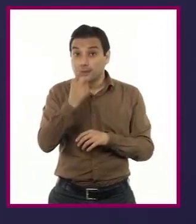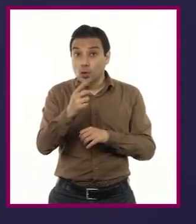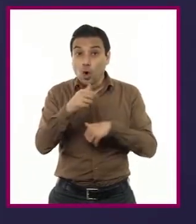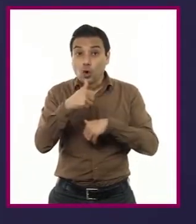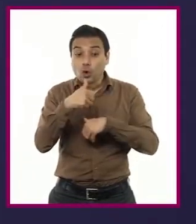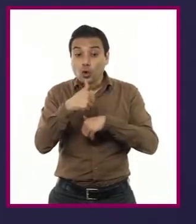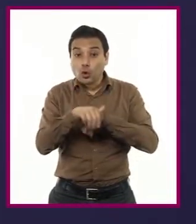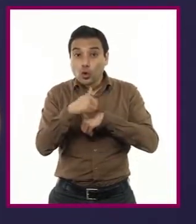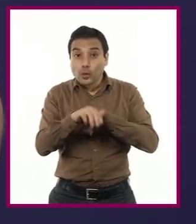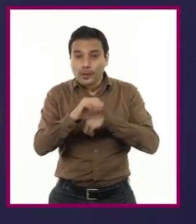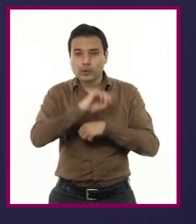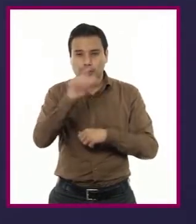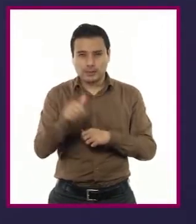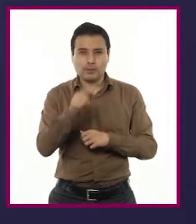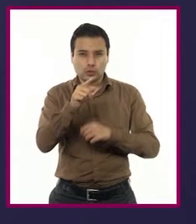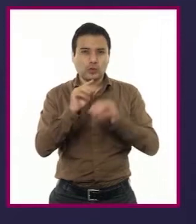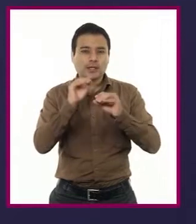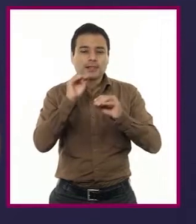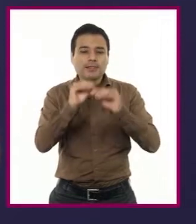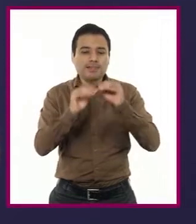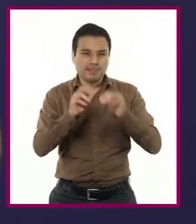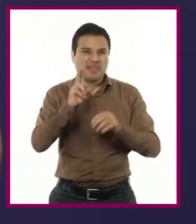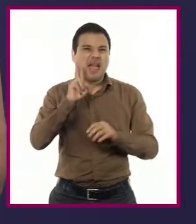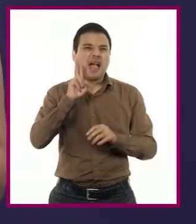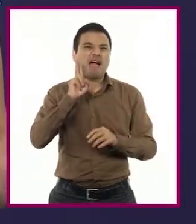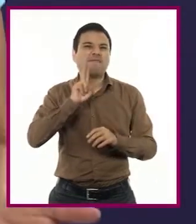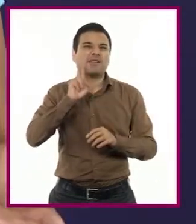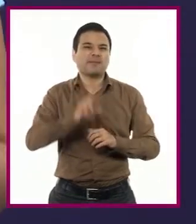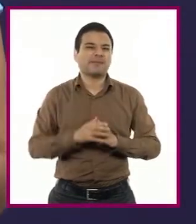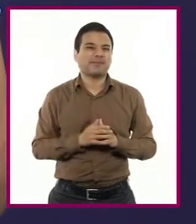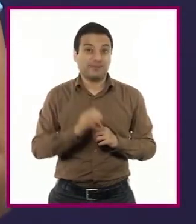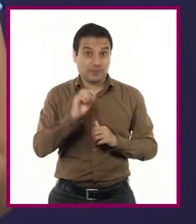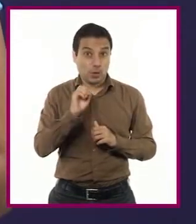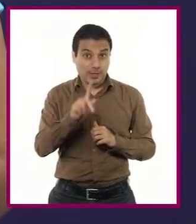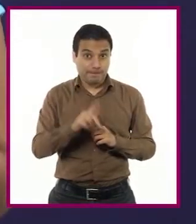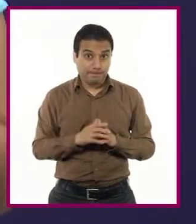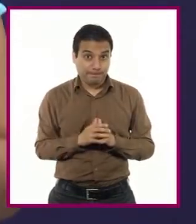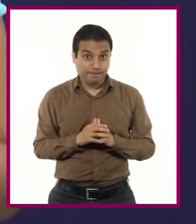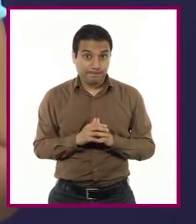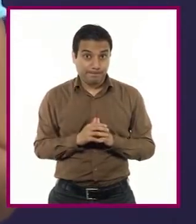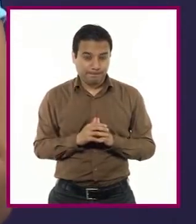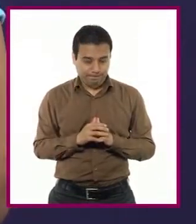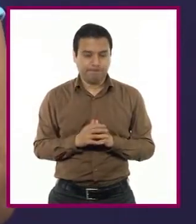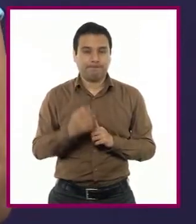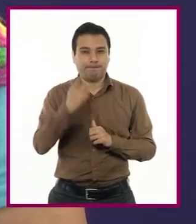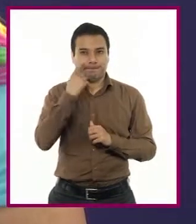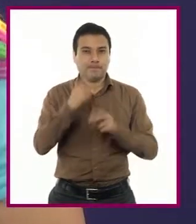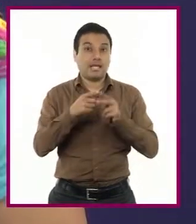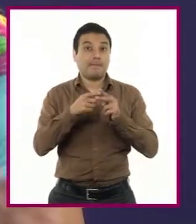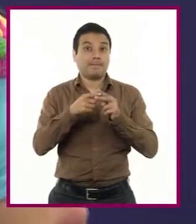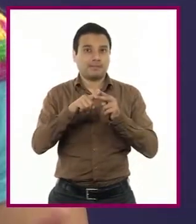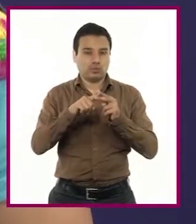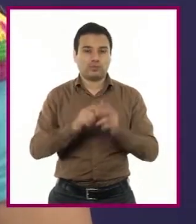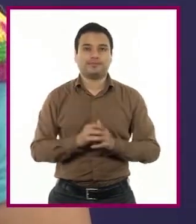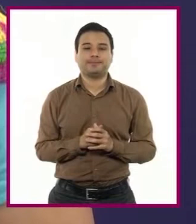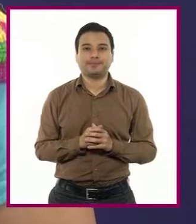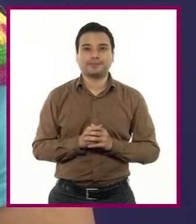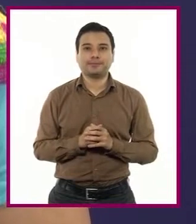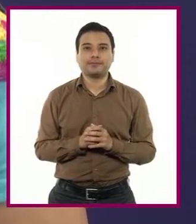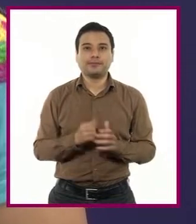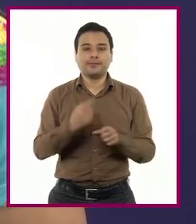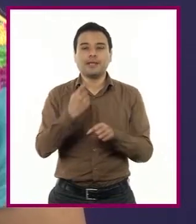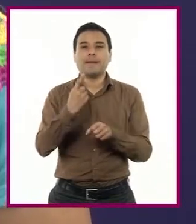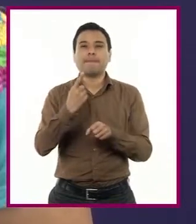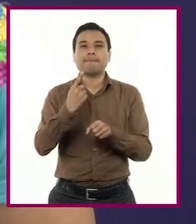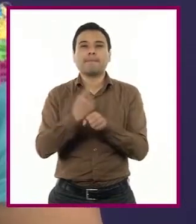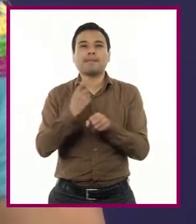si todos obtenemos triángulos congruentes entre sí. ¿Listas y listos? ¡Comenzamos! En el primer triángulo